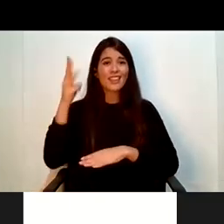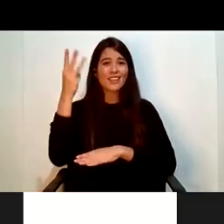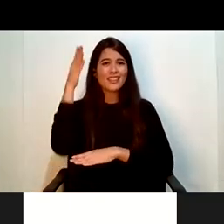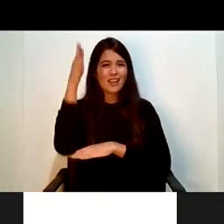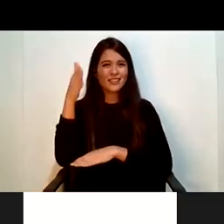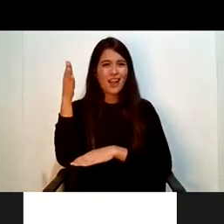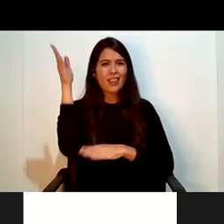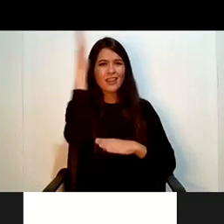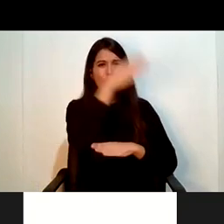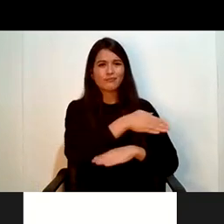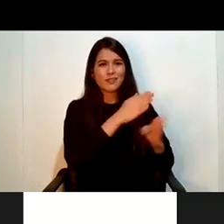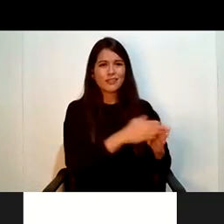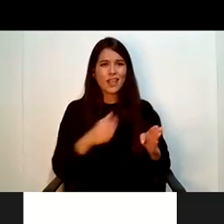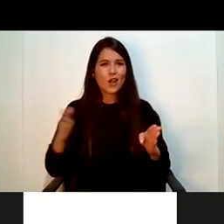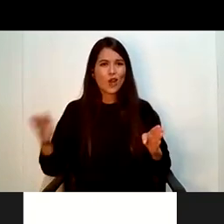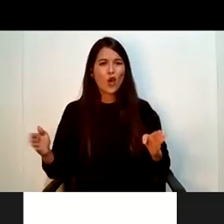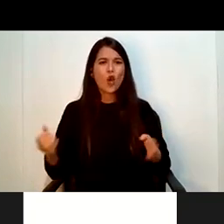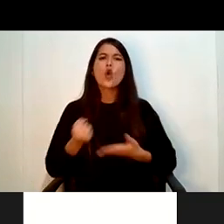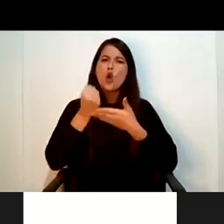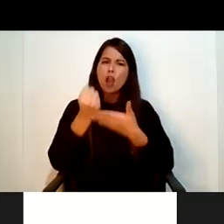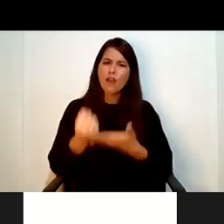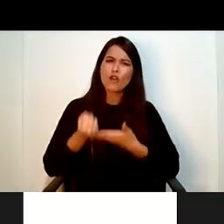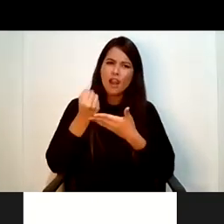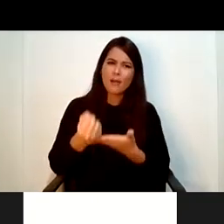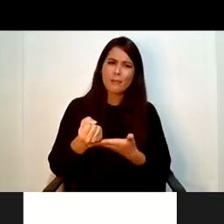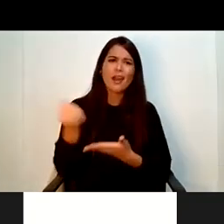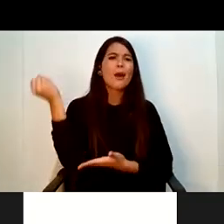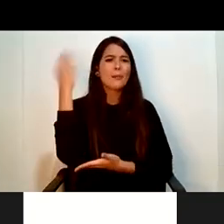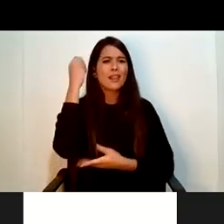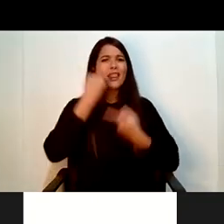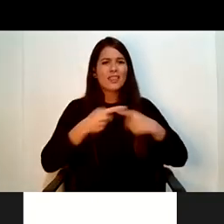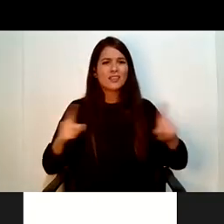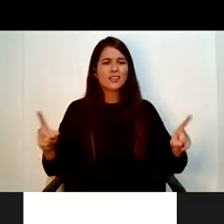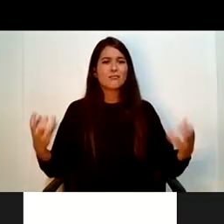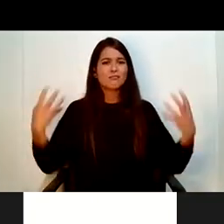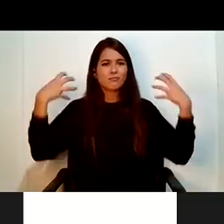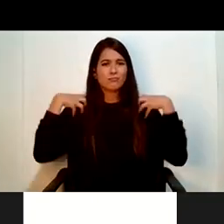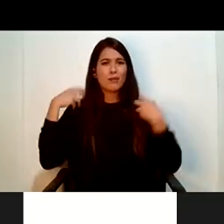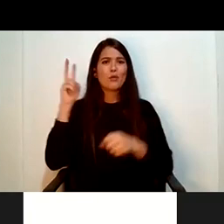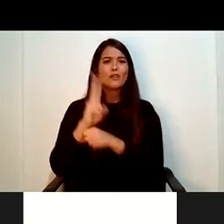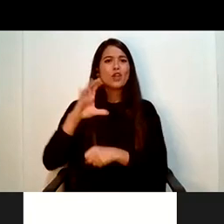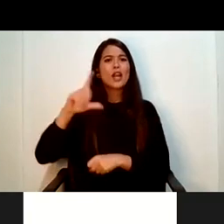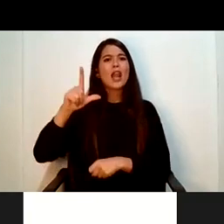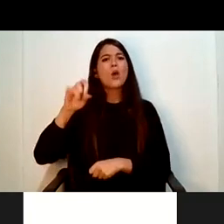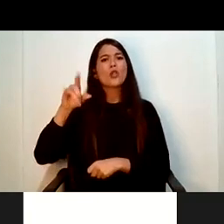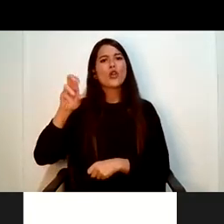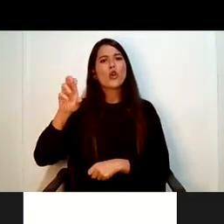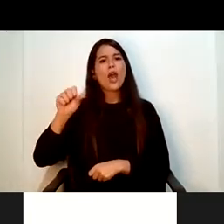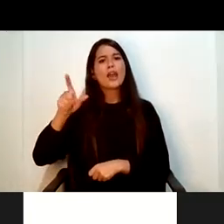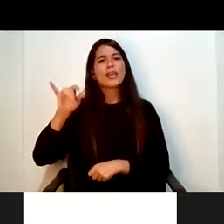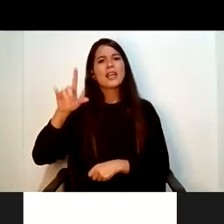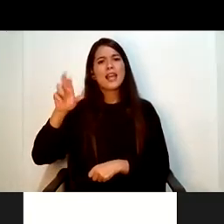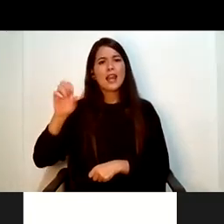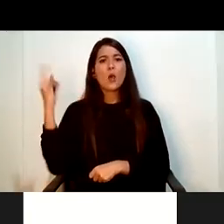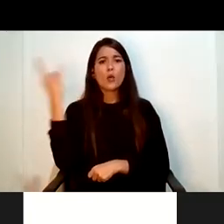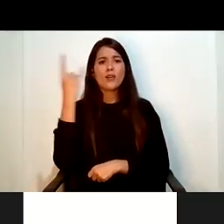ciclo. Colaborar para aprender en diversidad, a cargo de los docentes Claudio Aguilera Telles, de la Universidad